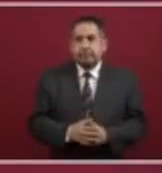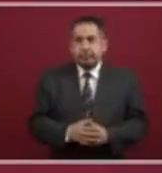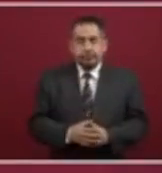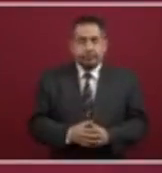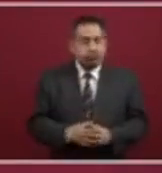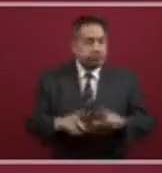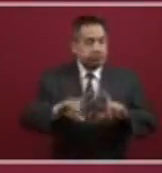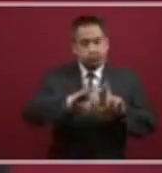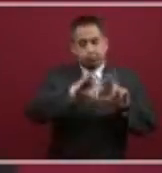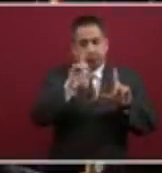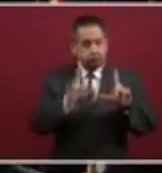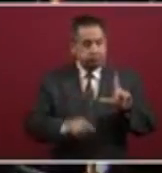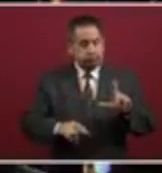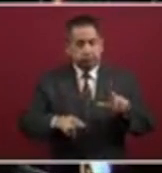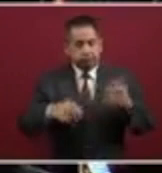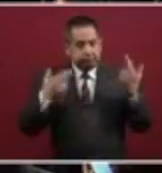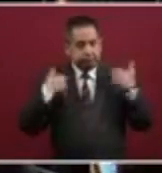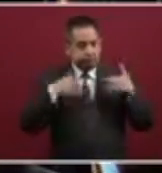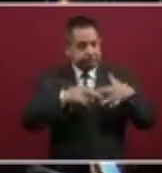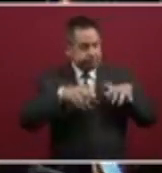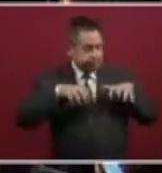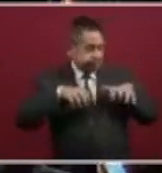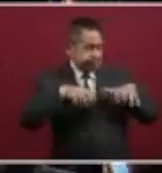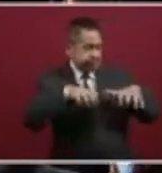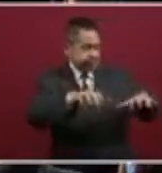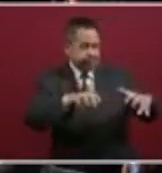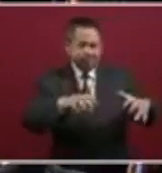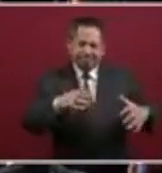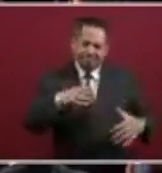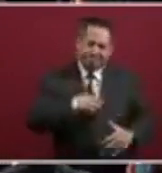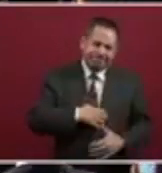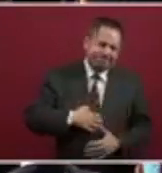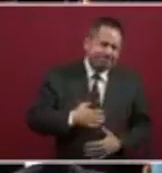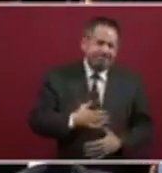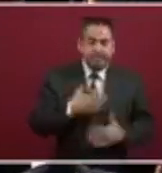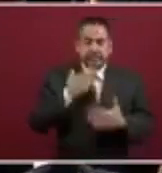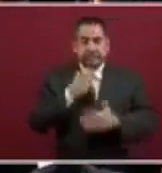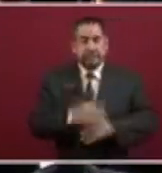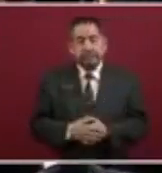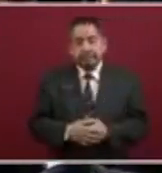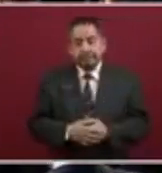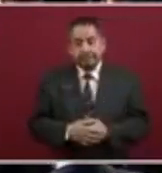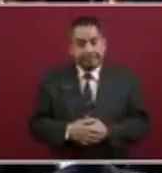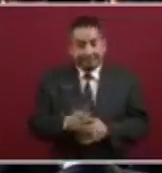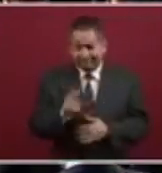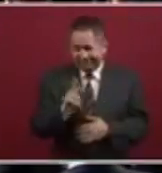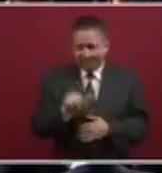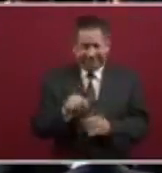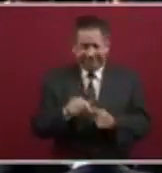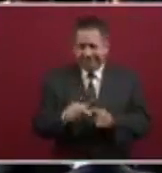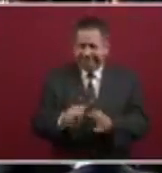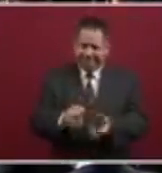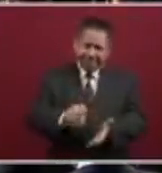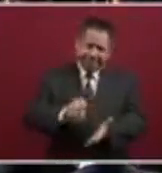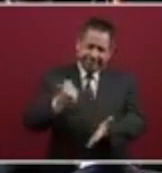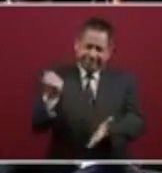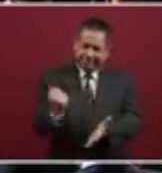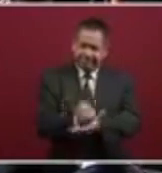tiene mucho que celebrar hoy. Con la inminente abrogación de la reforma